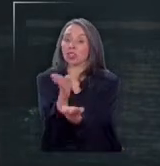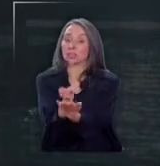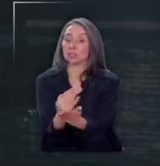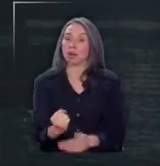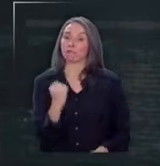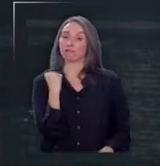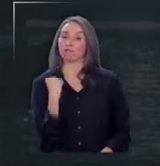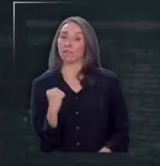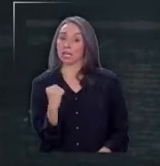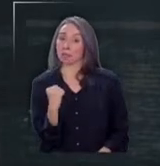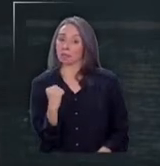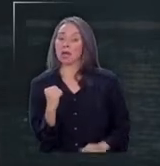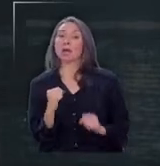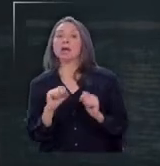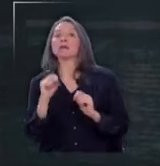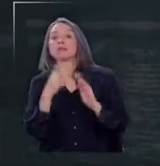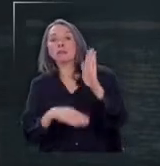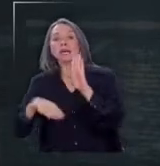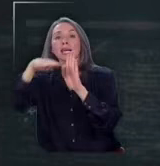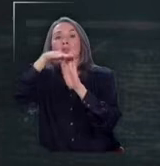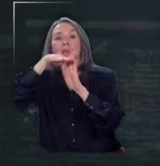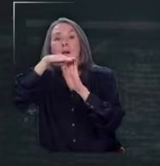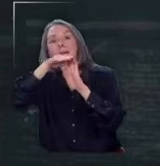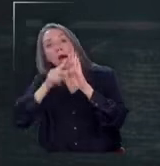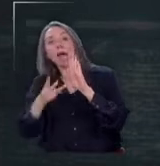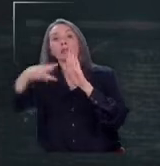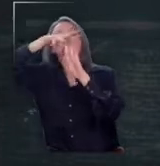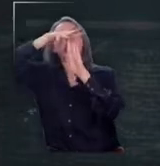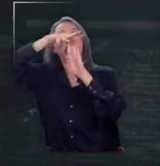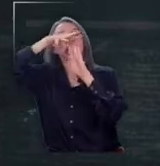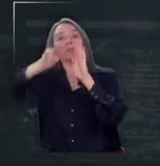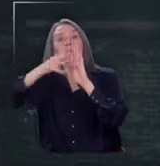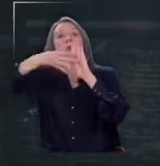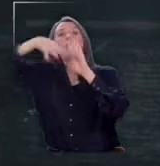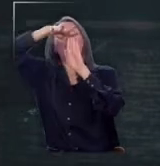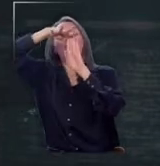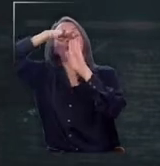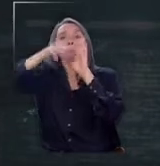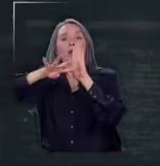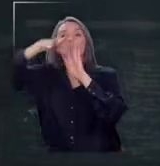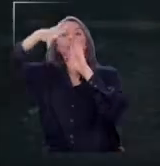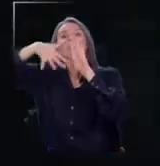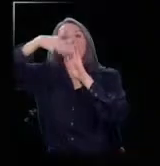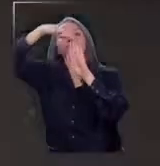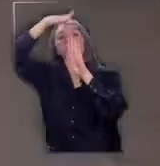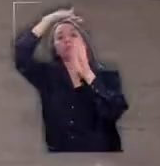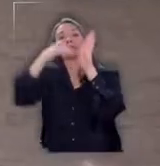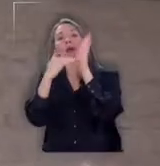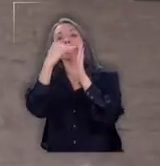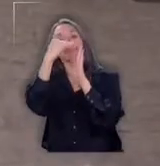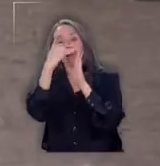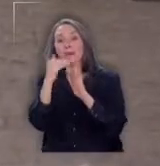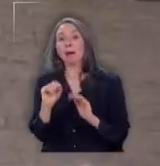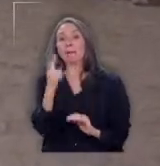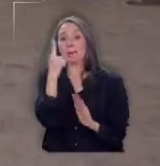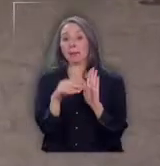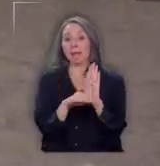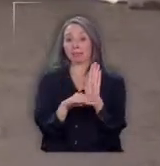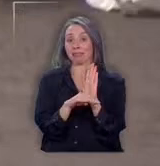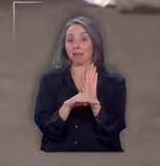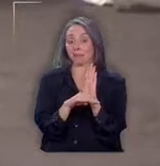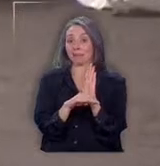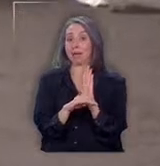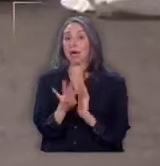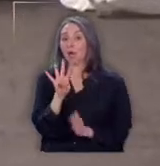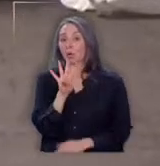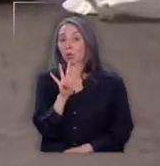firmes para poder pasar a la siguiente fase y a la siguiente fase Y así sucesivamente en una primera fase se espera